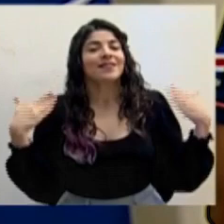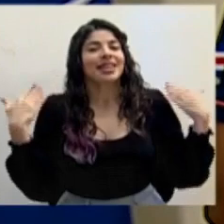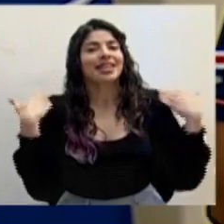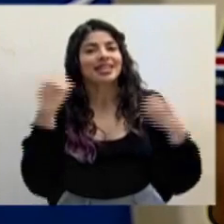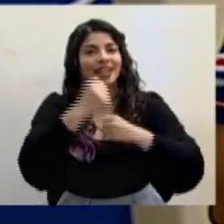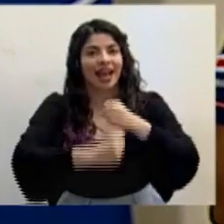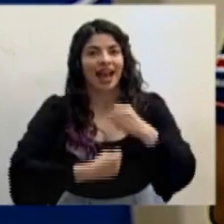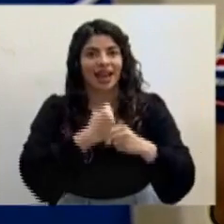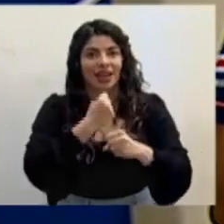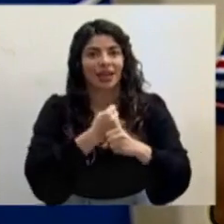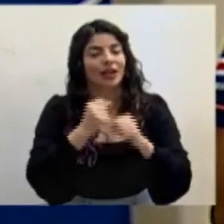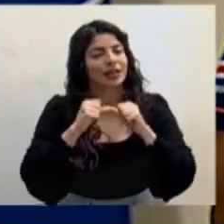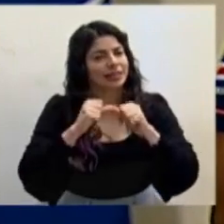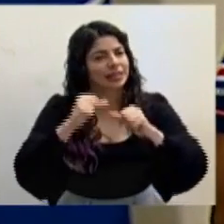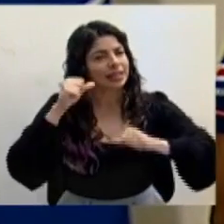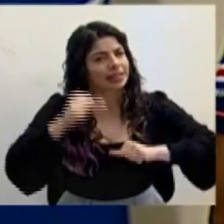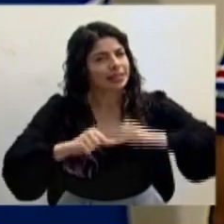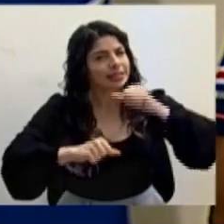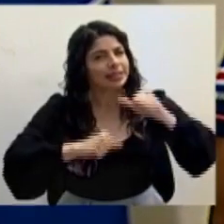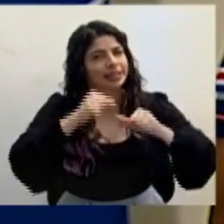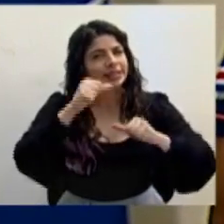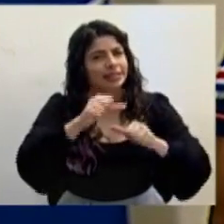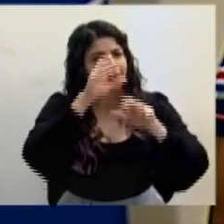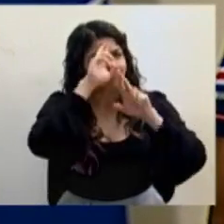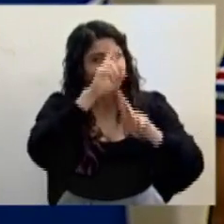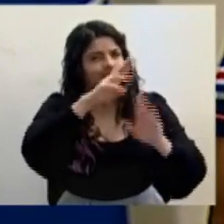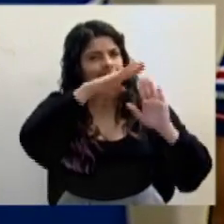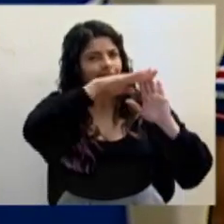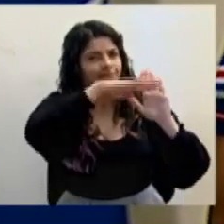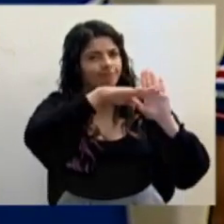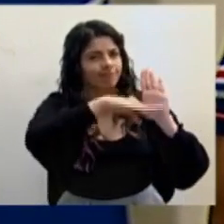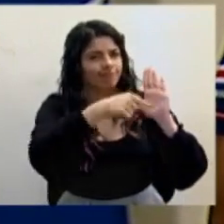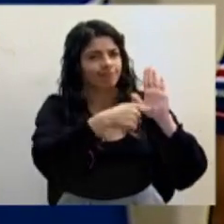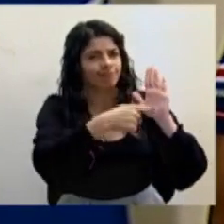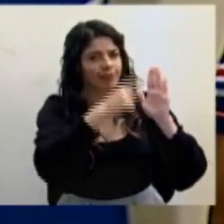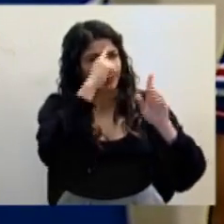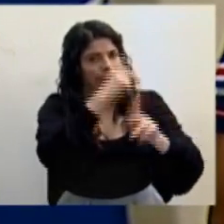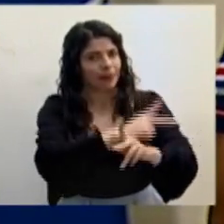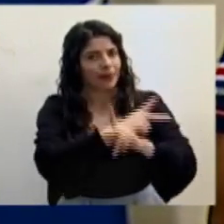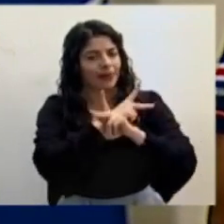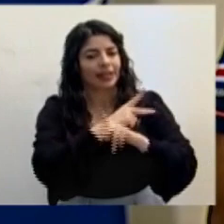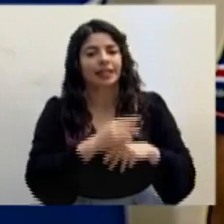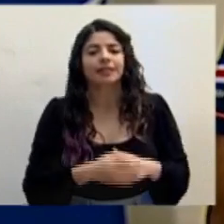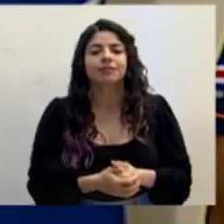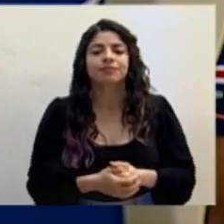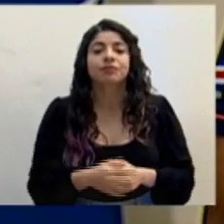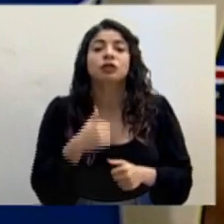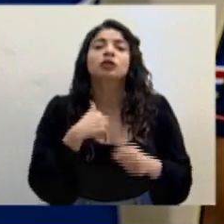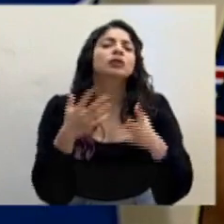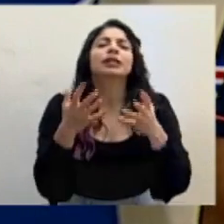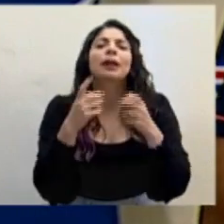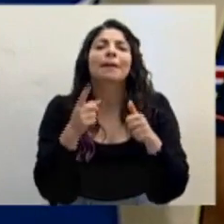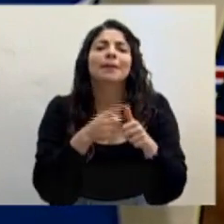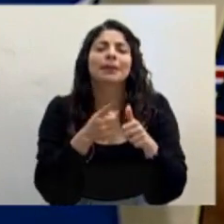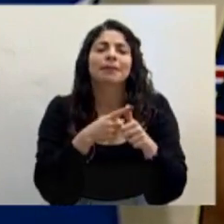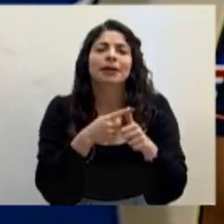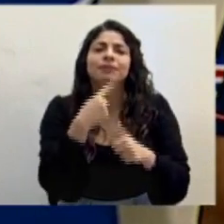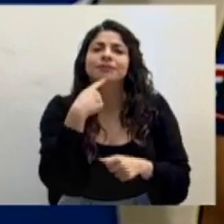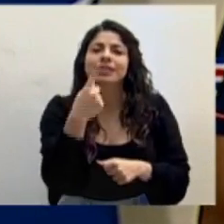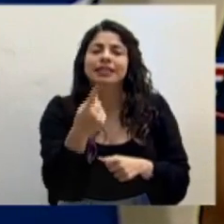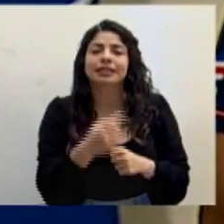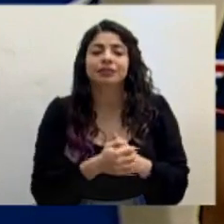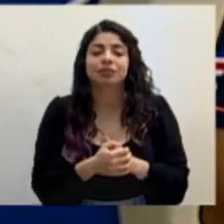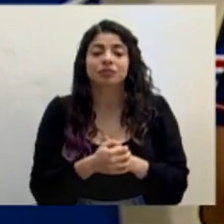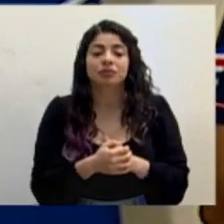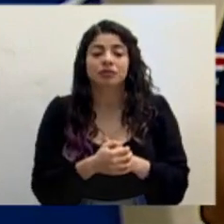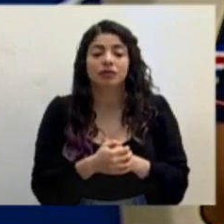año y a seguir adelante cumpliendo con las medidas de prevención. Quisiera en primera instancia mencionar